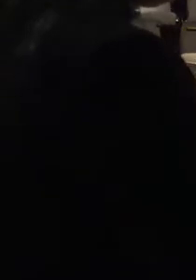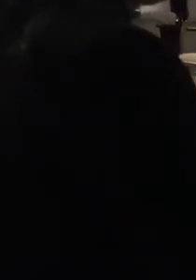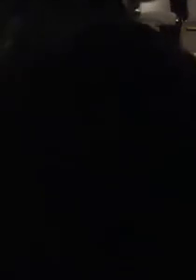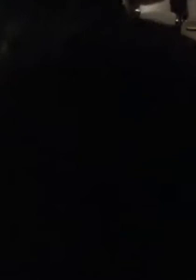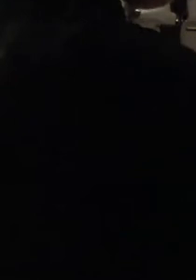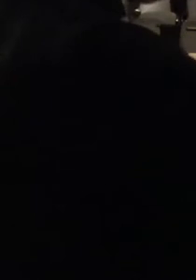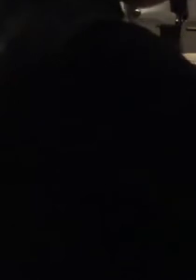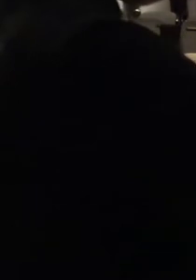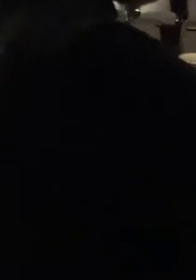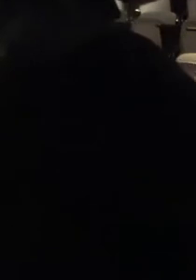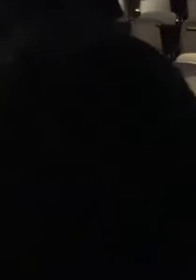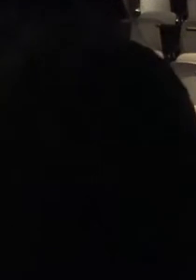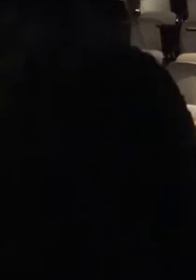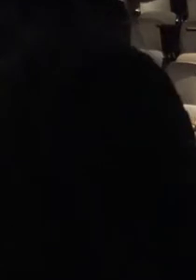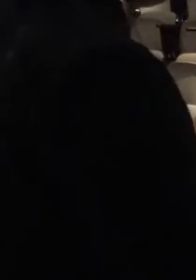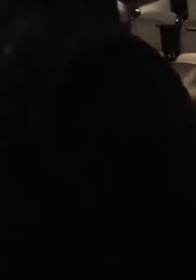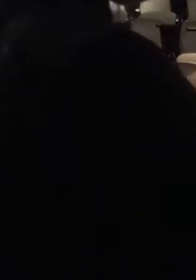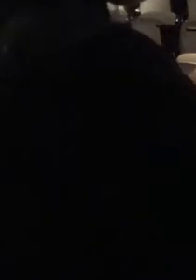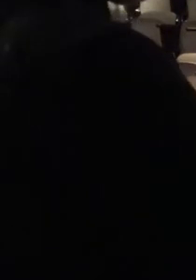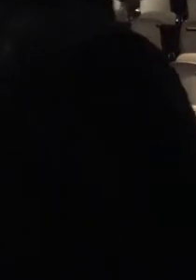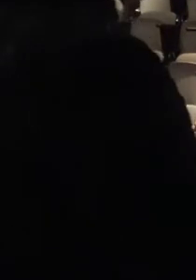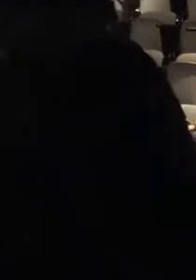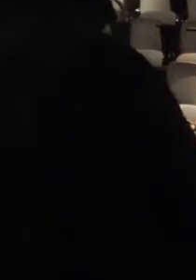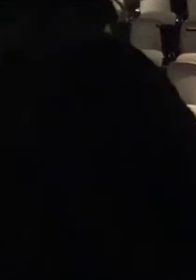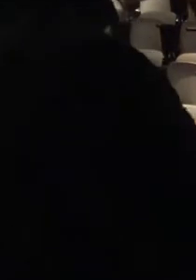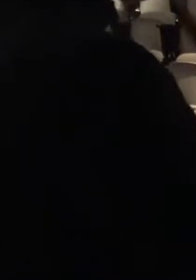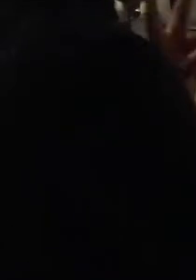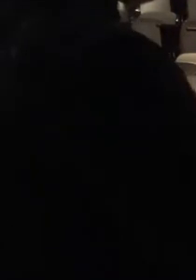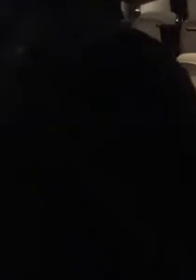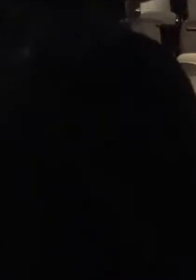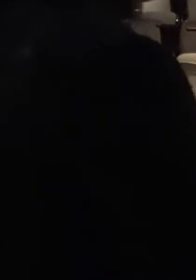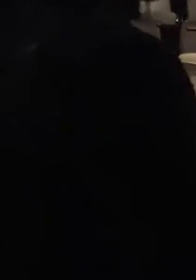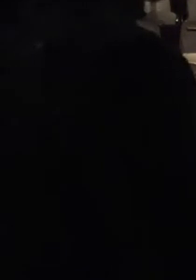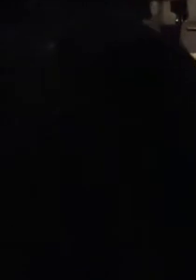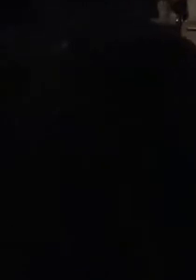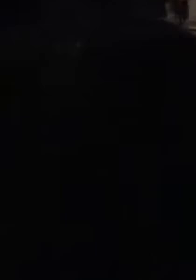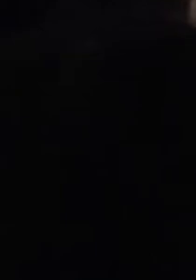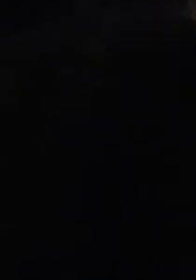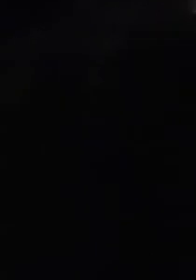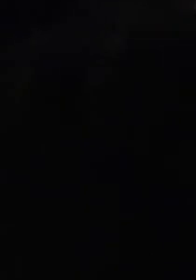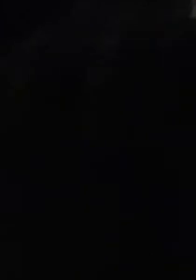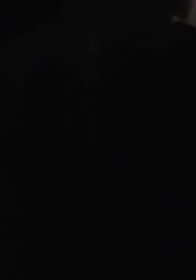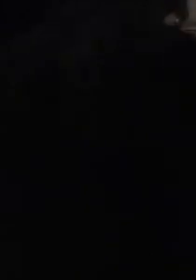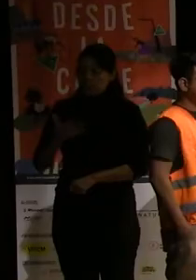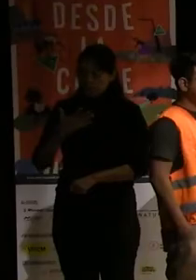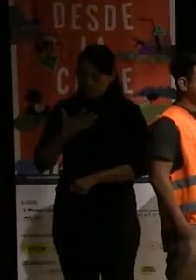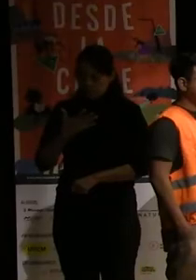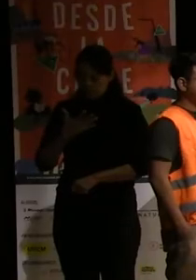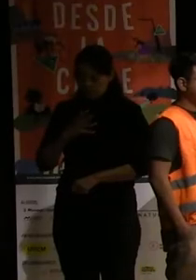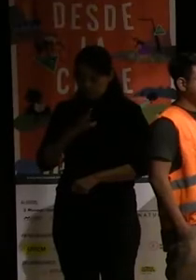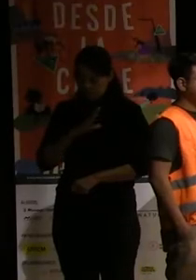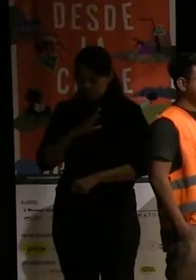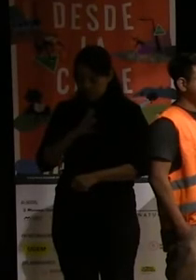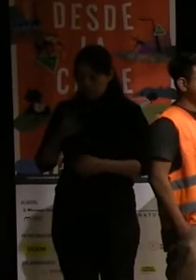de emergencia del que nos hablaba ayer esta margarit line y hemos tenido realmente